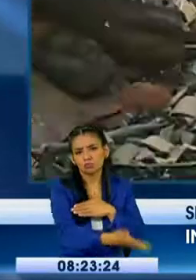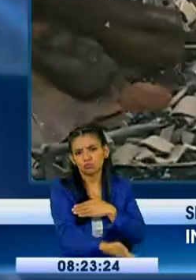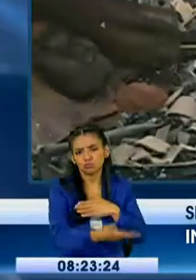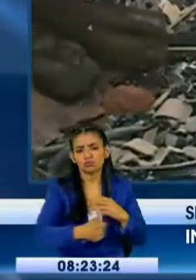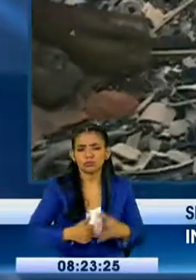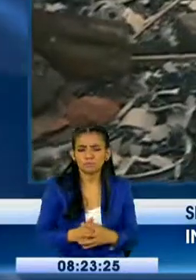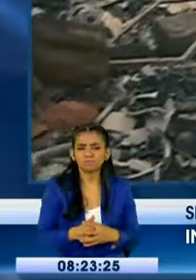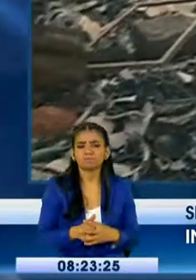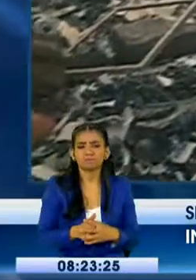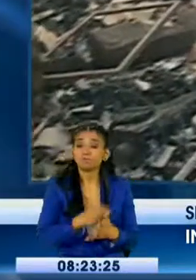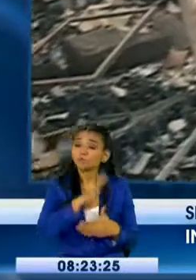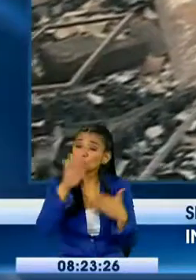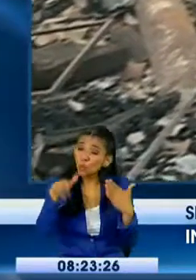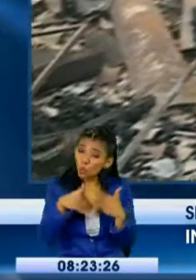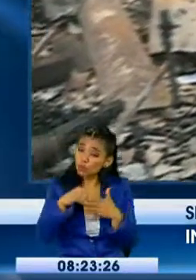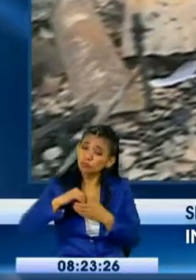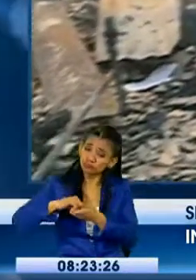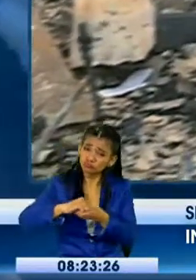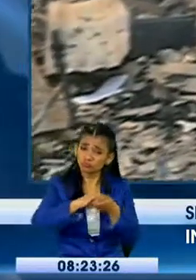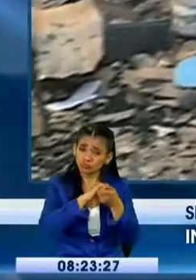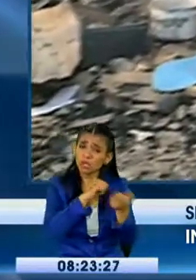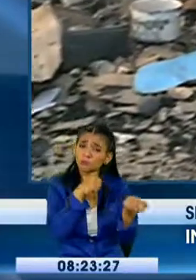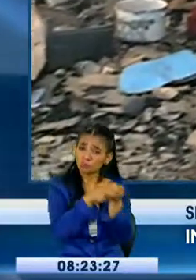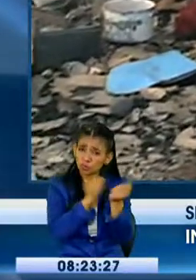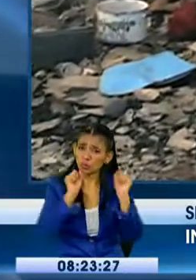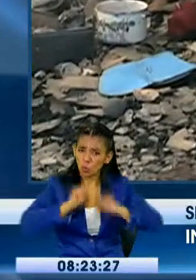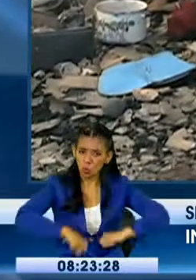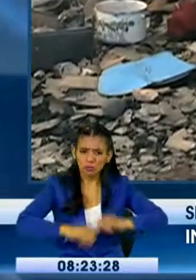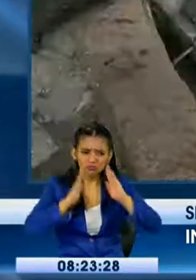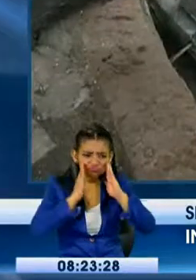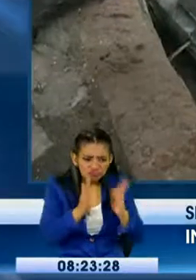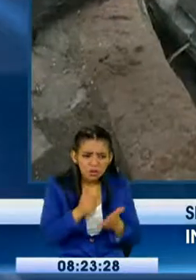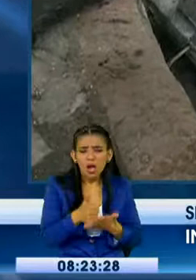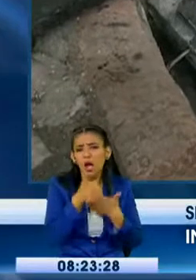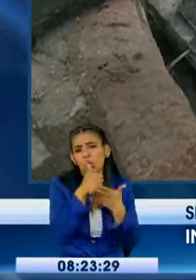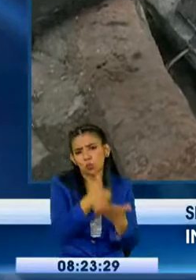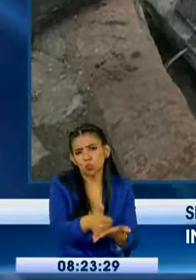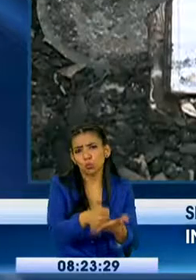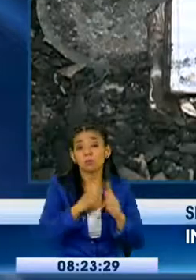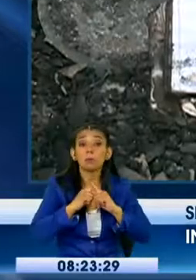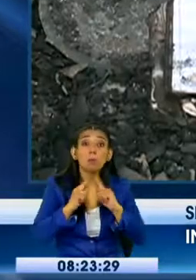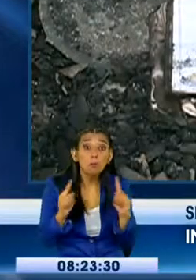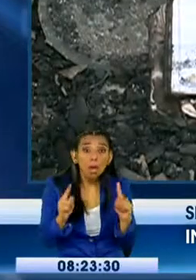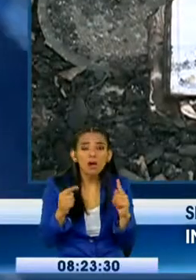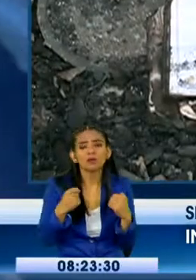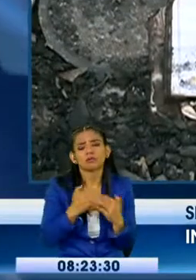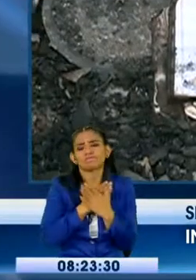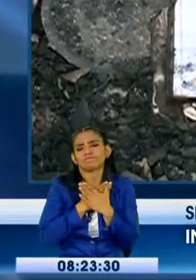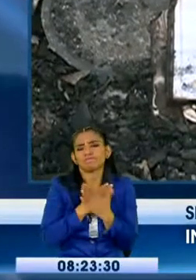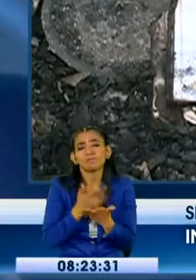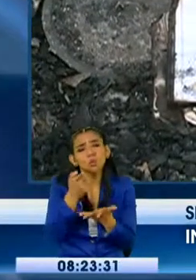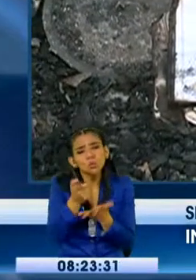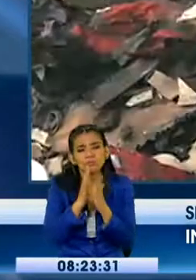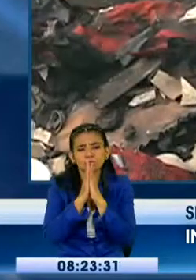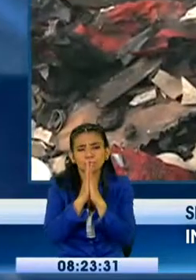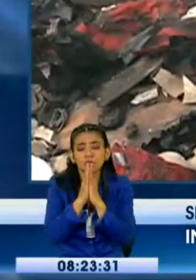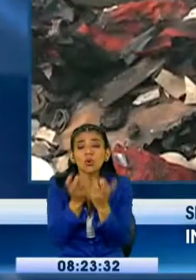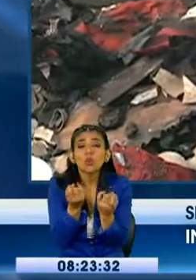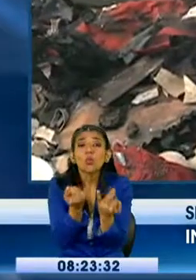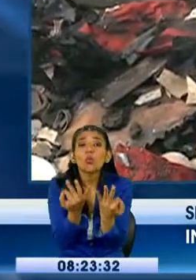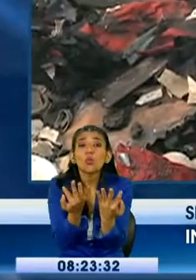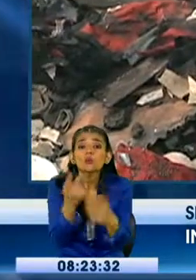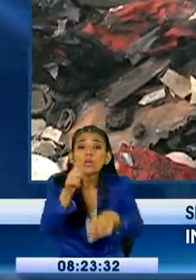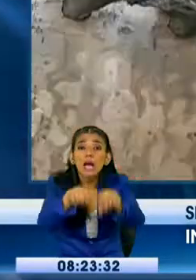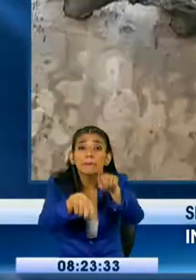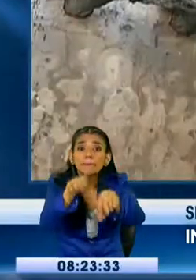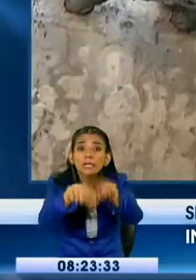fin, todos somos solidarios y todos debemos tratar de ayudar en estos momentos. Pero apelo a la buena voluntad. ¿Cuántos amigos